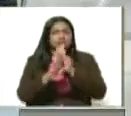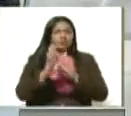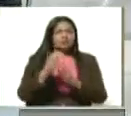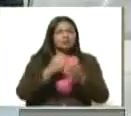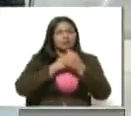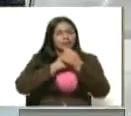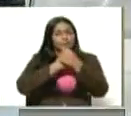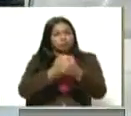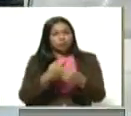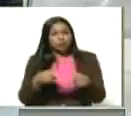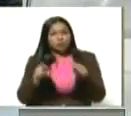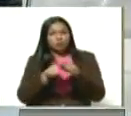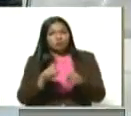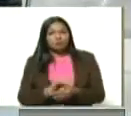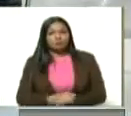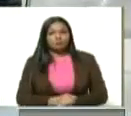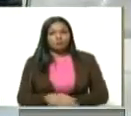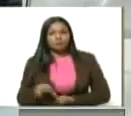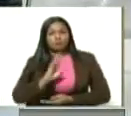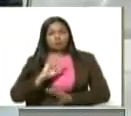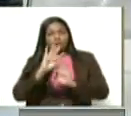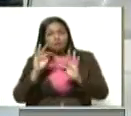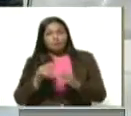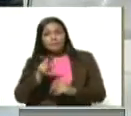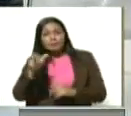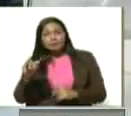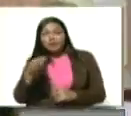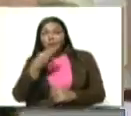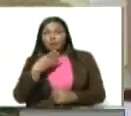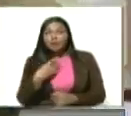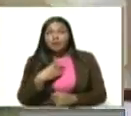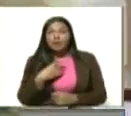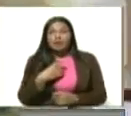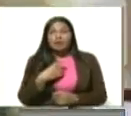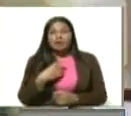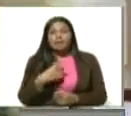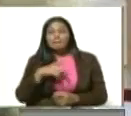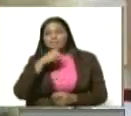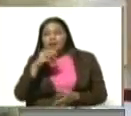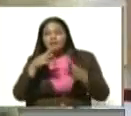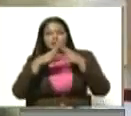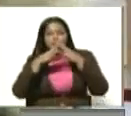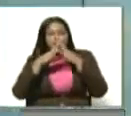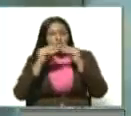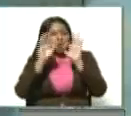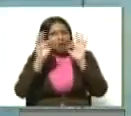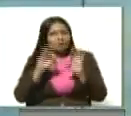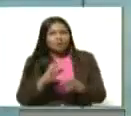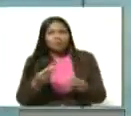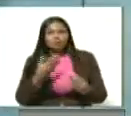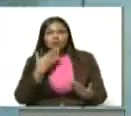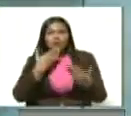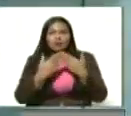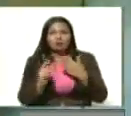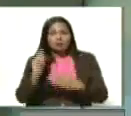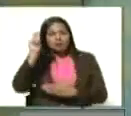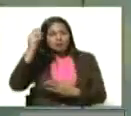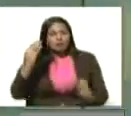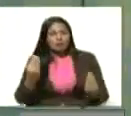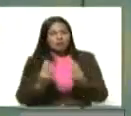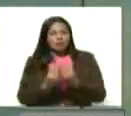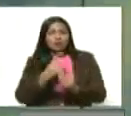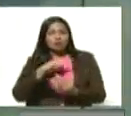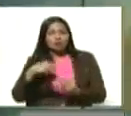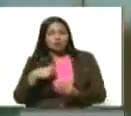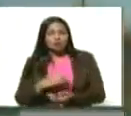mi punto de vista, creo que parte del respeto. Hay gente buena y mala en todos los aspectos. Todo muchísimas gracias, diputada, por haber estado con nosotros. Esperemos que